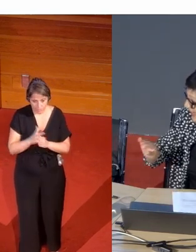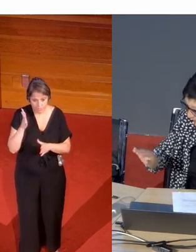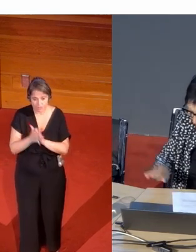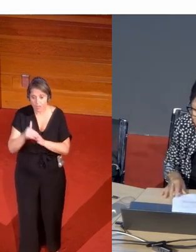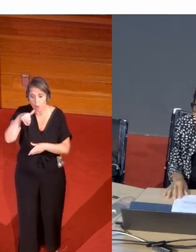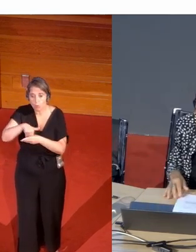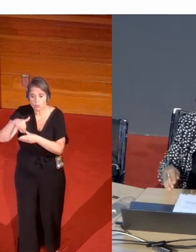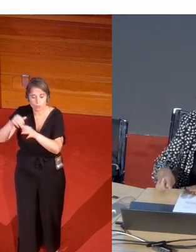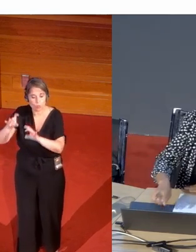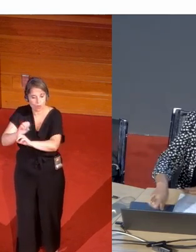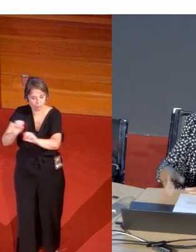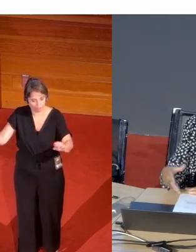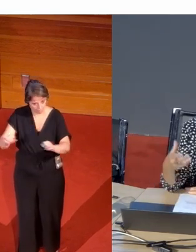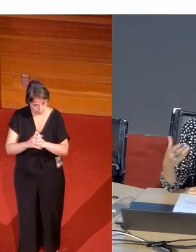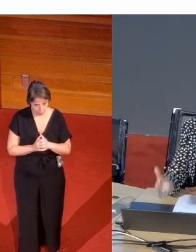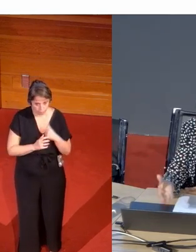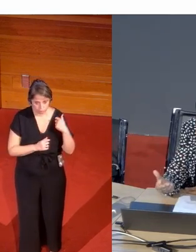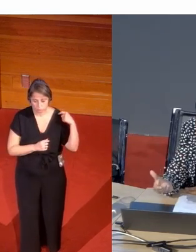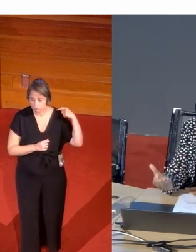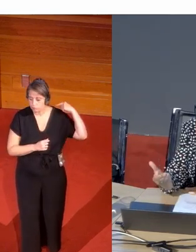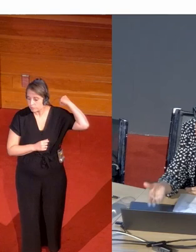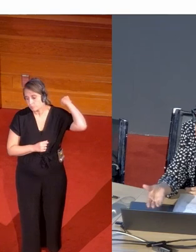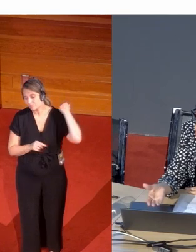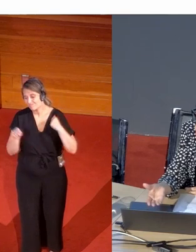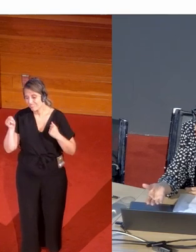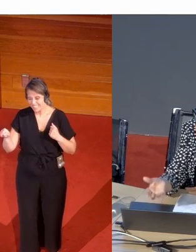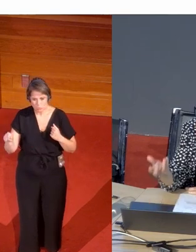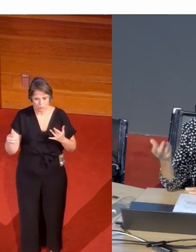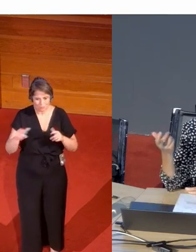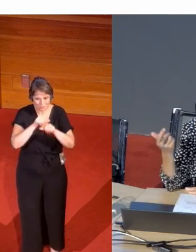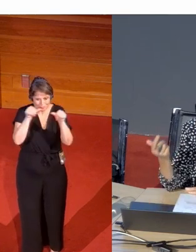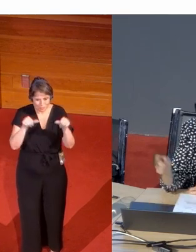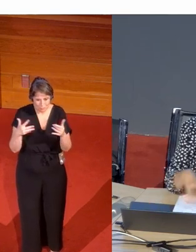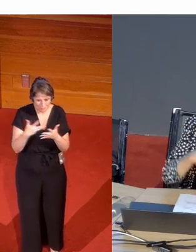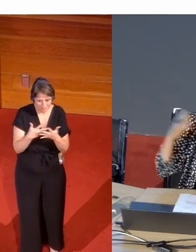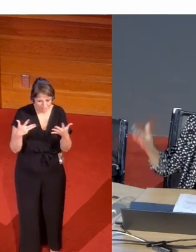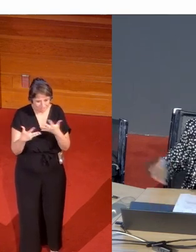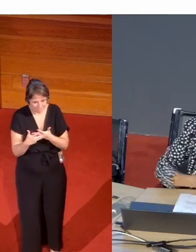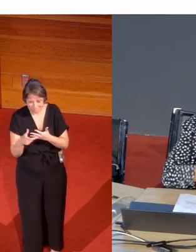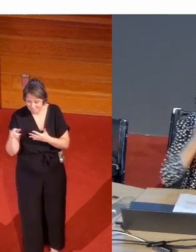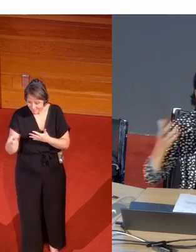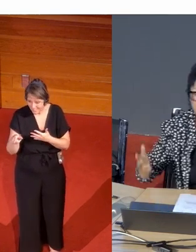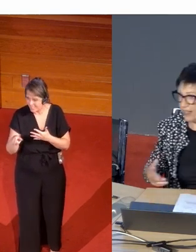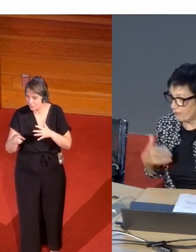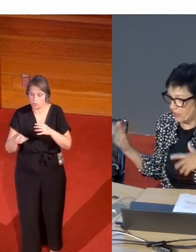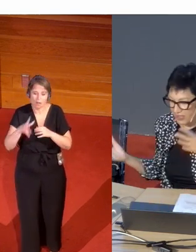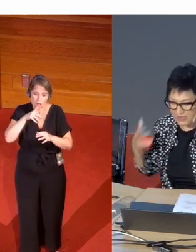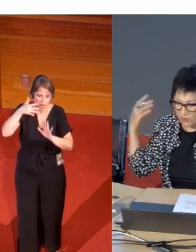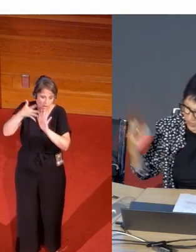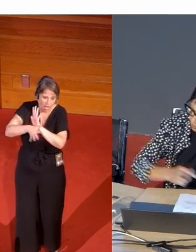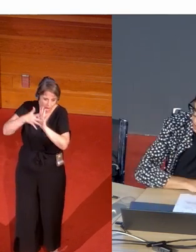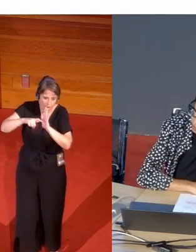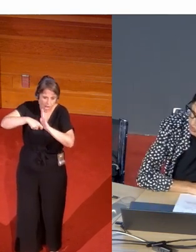ti nadie Entonces esta distorsión está en parte o sea todo este rollo todo este tutorial que